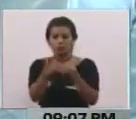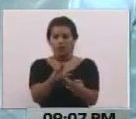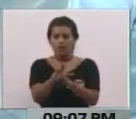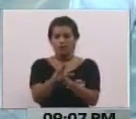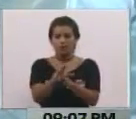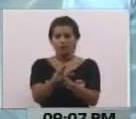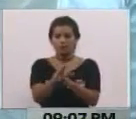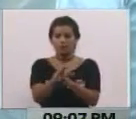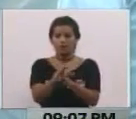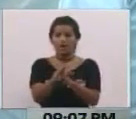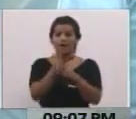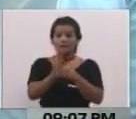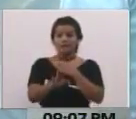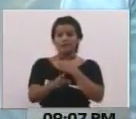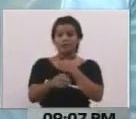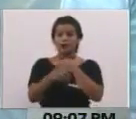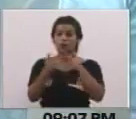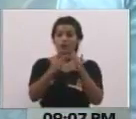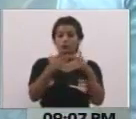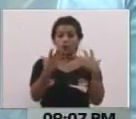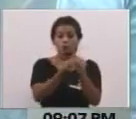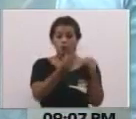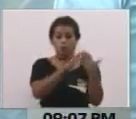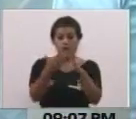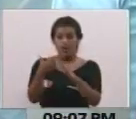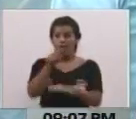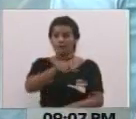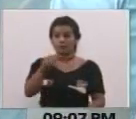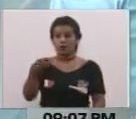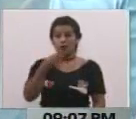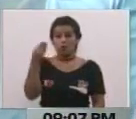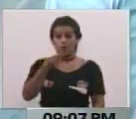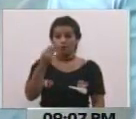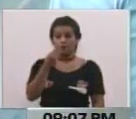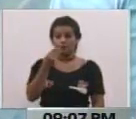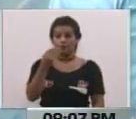ese acercamiento con las comunidades y que los jóvenes salen desde